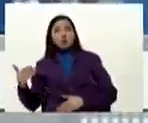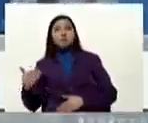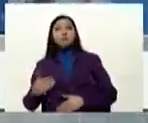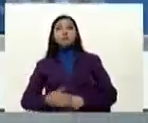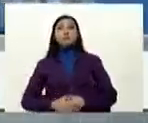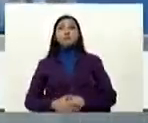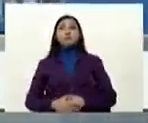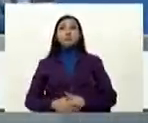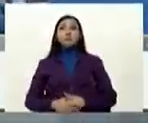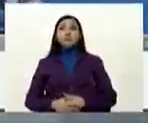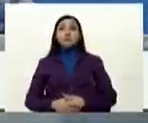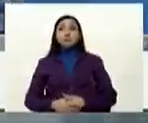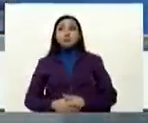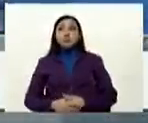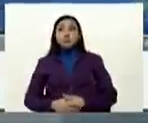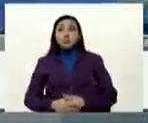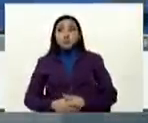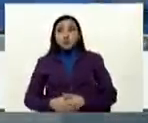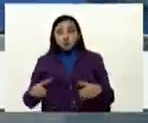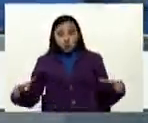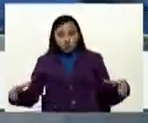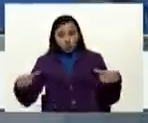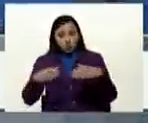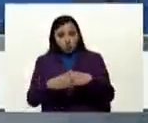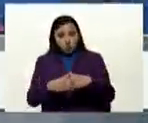el Consejo donde está Guy,